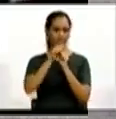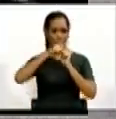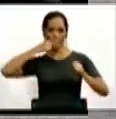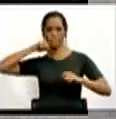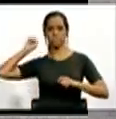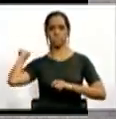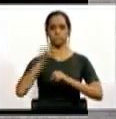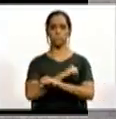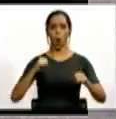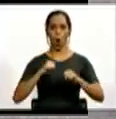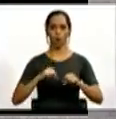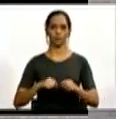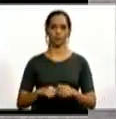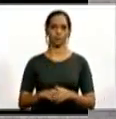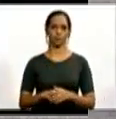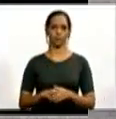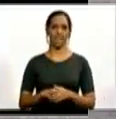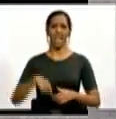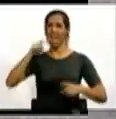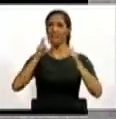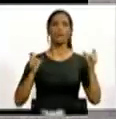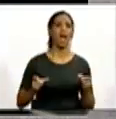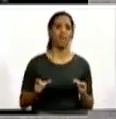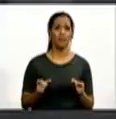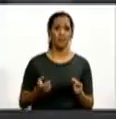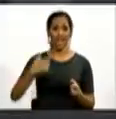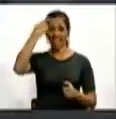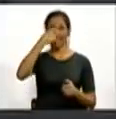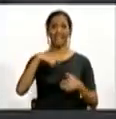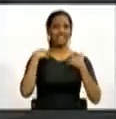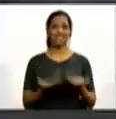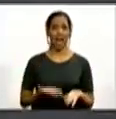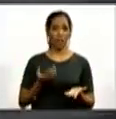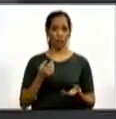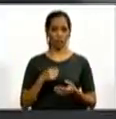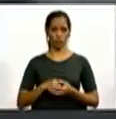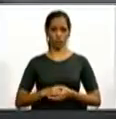El pueblo está cansado de pura falacia, Chávez.